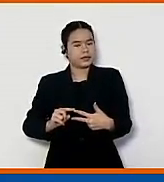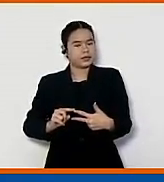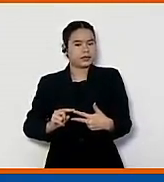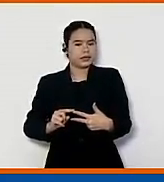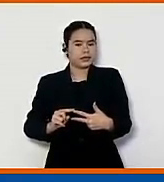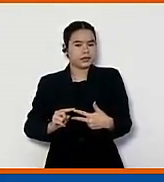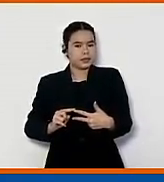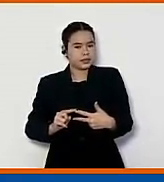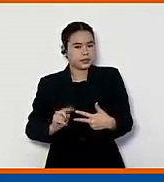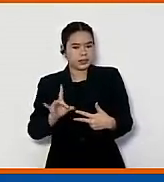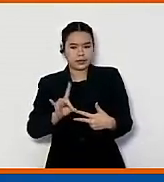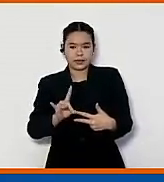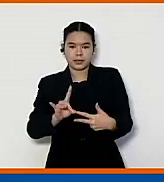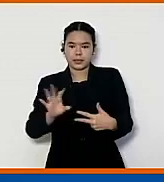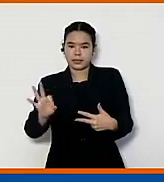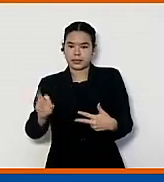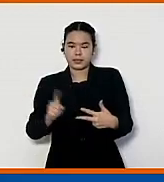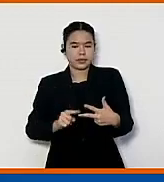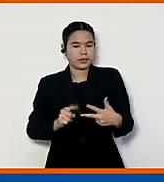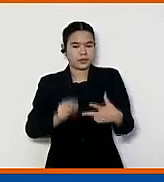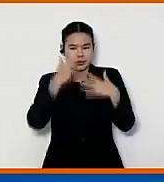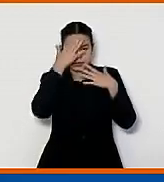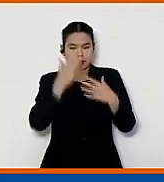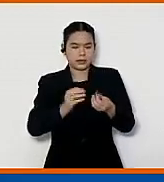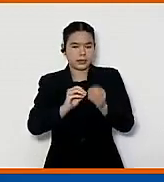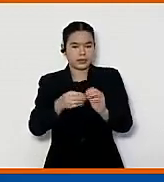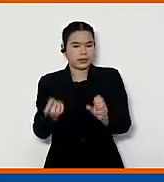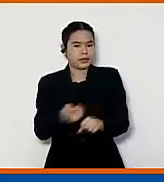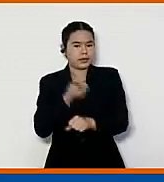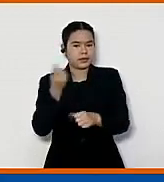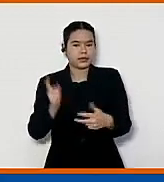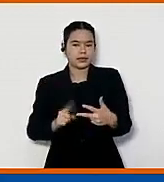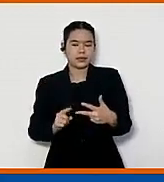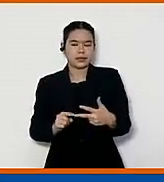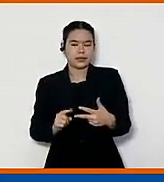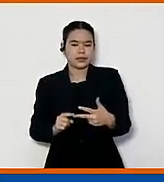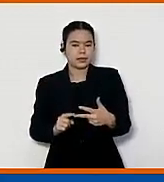Y este es el 89. Tercer y decisivo número ganador.